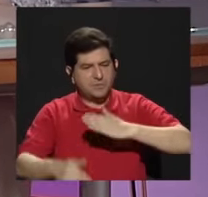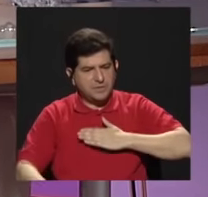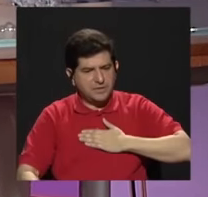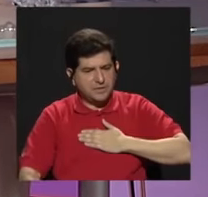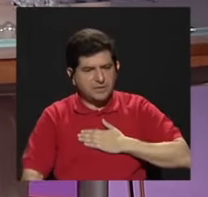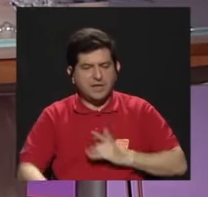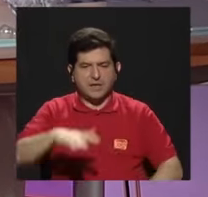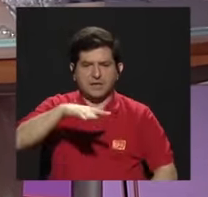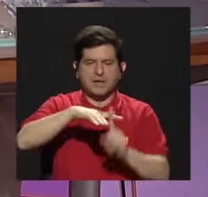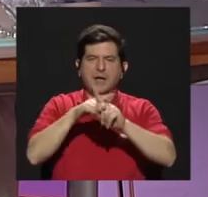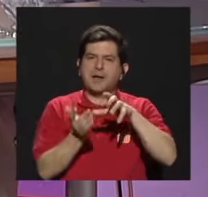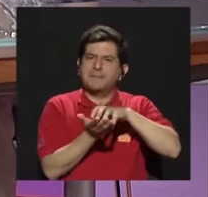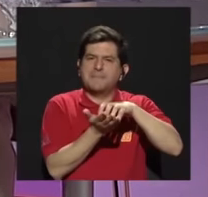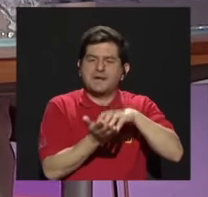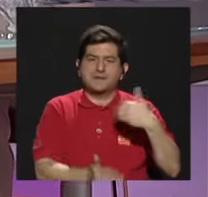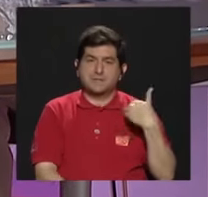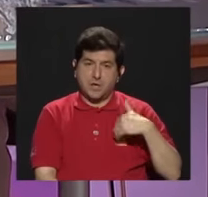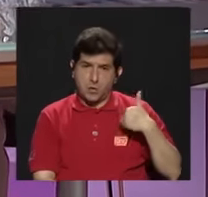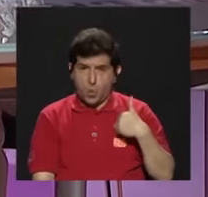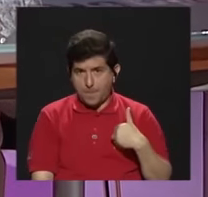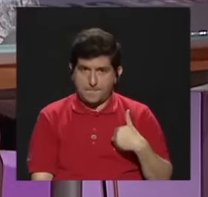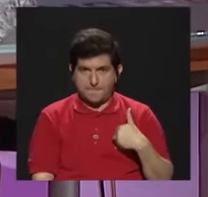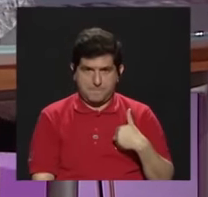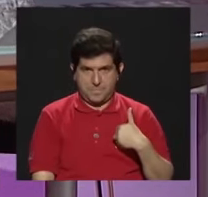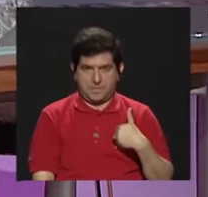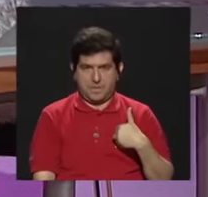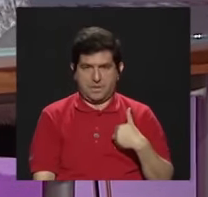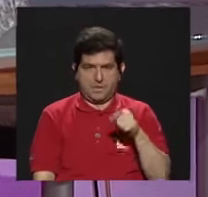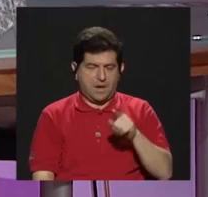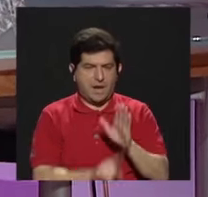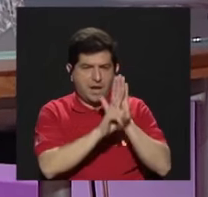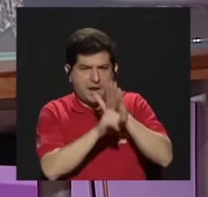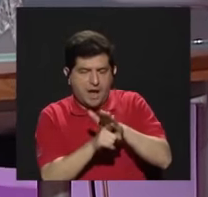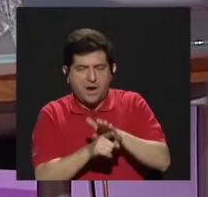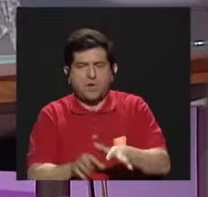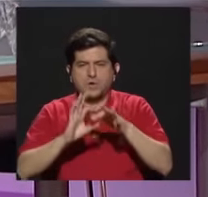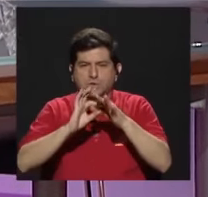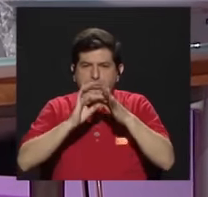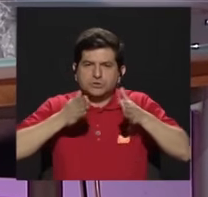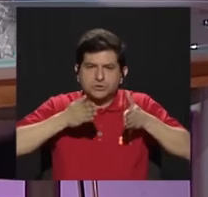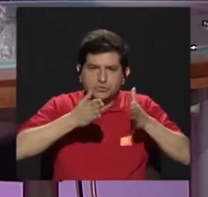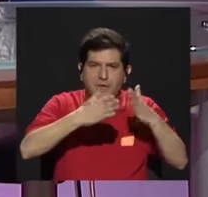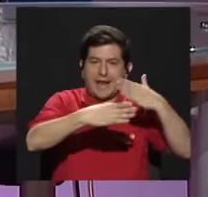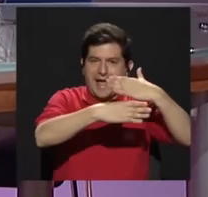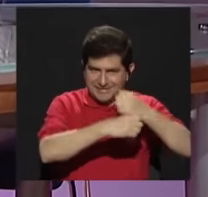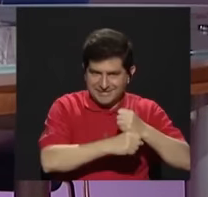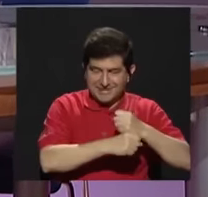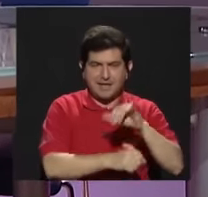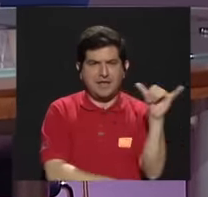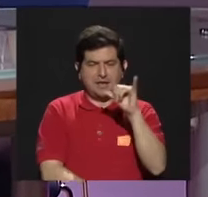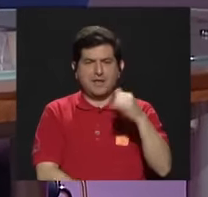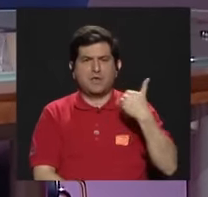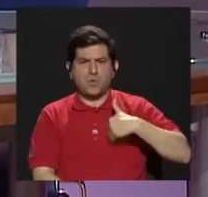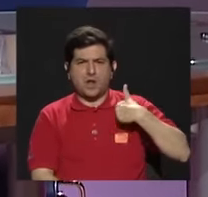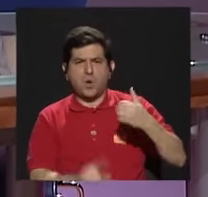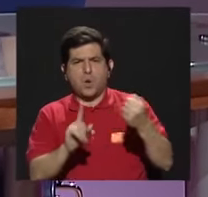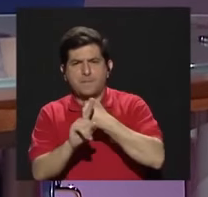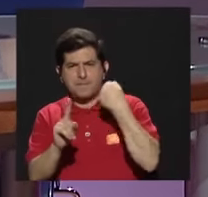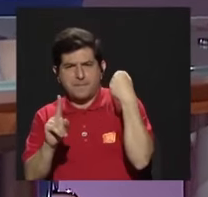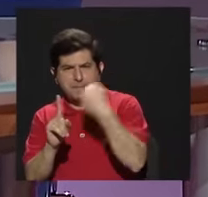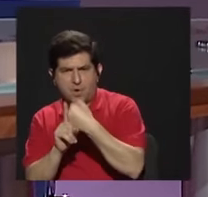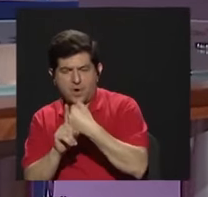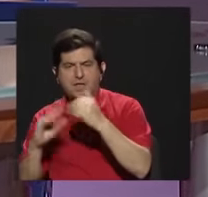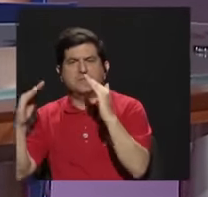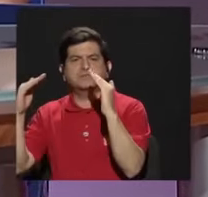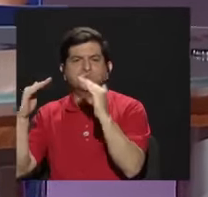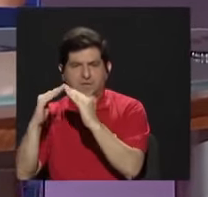le surgía la duda si un hombre que hace acoso sexual callejero será también un hombre violento